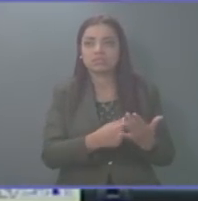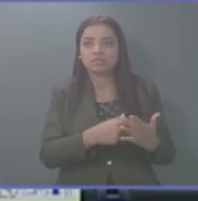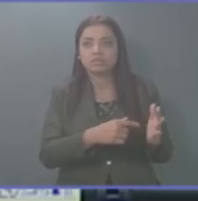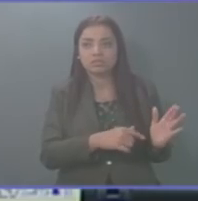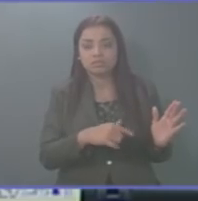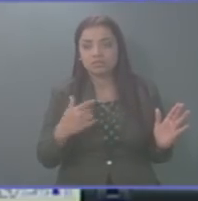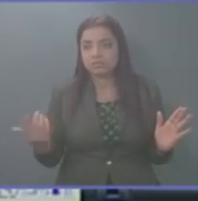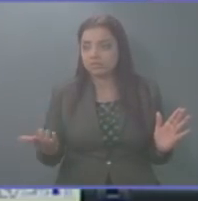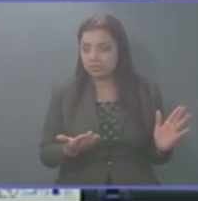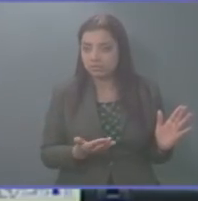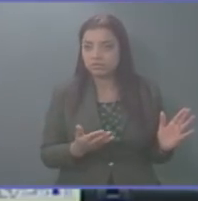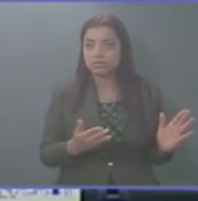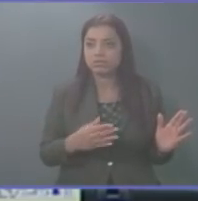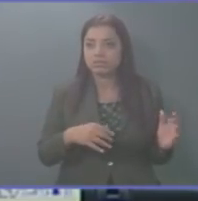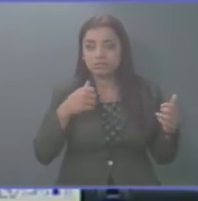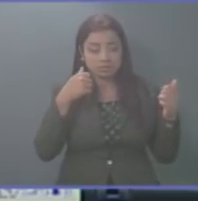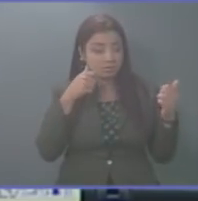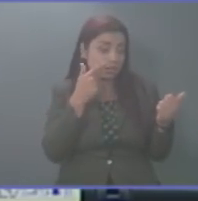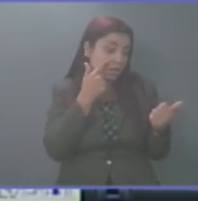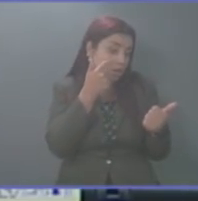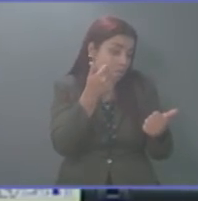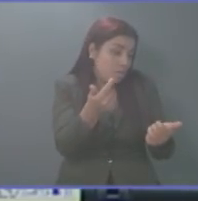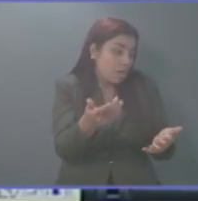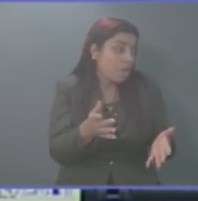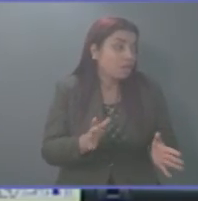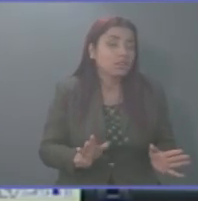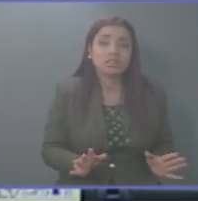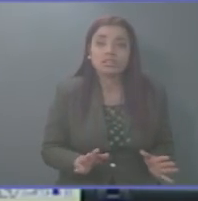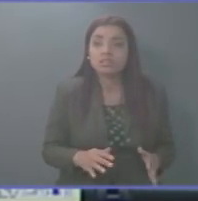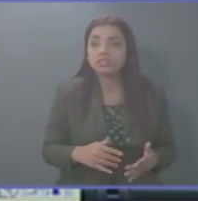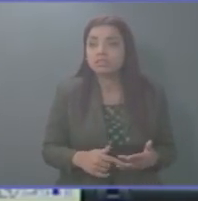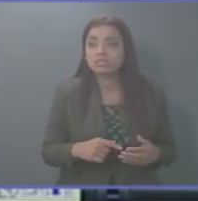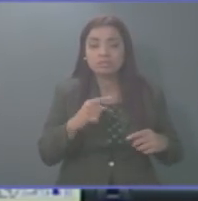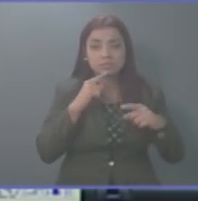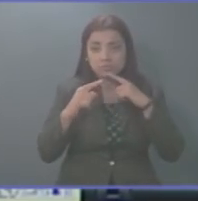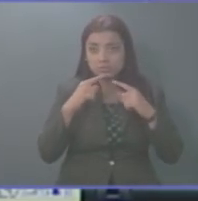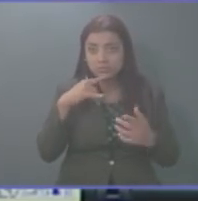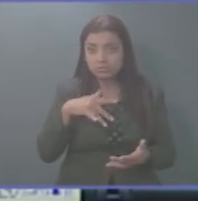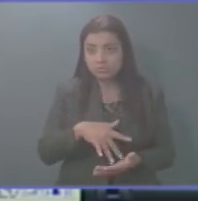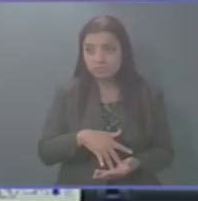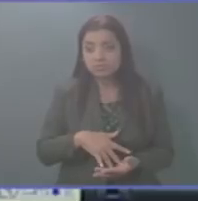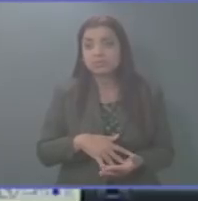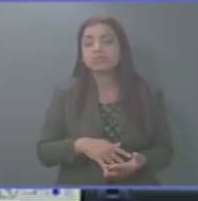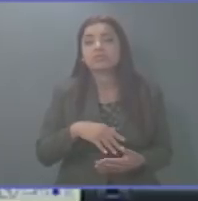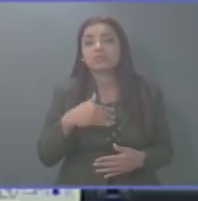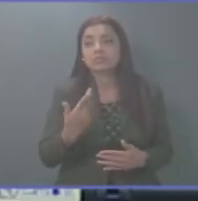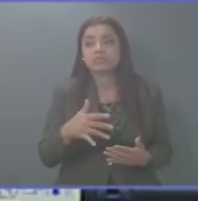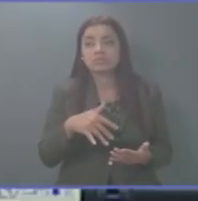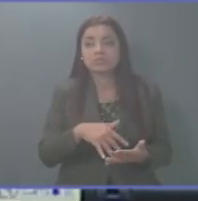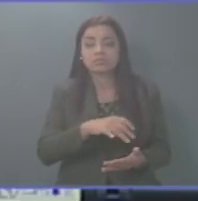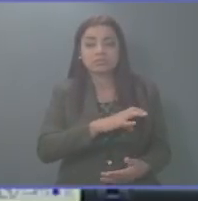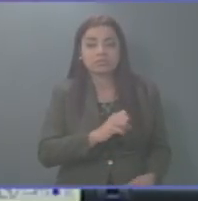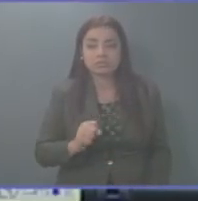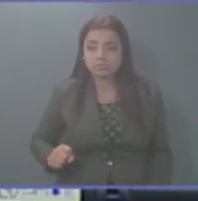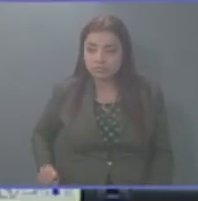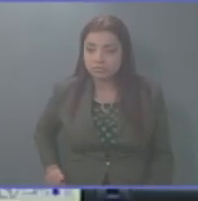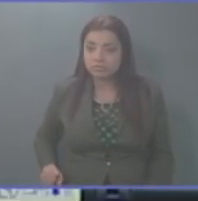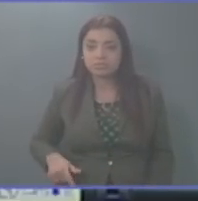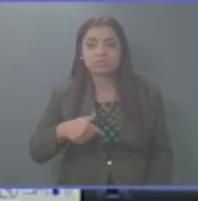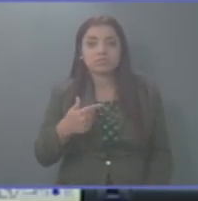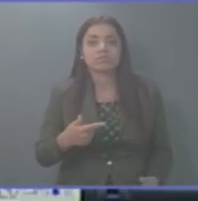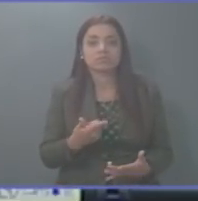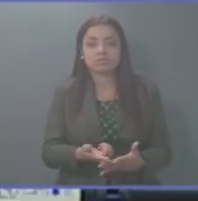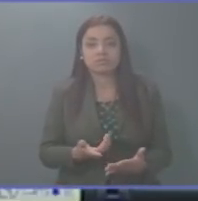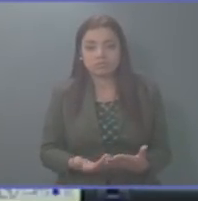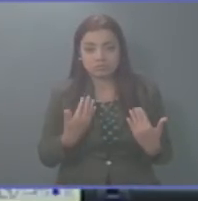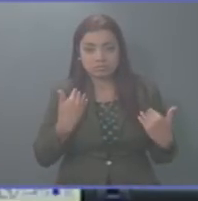lo favorece. Bueno, qué bien por ellos, pero por la democracia, los salvadoreños en el exterior tienen el derecho a